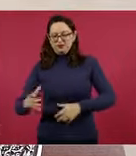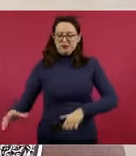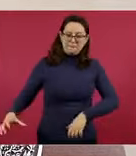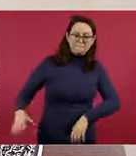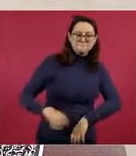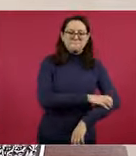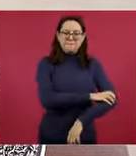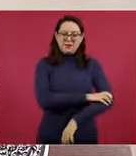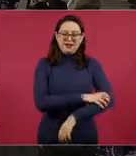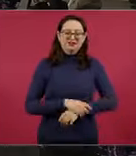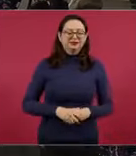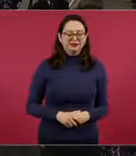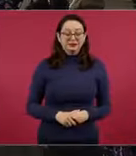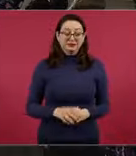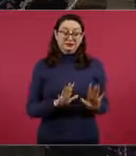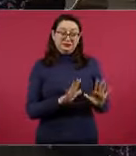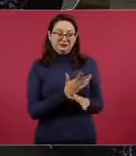Él contaba eso.